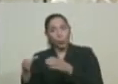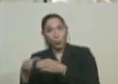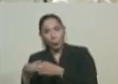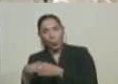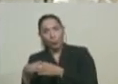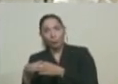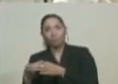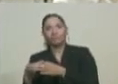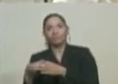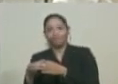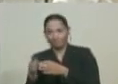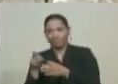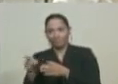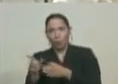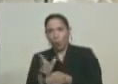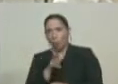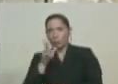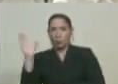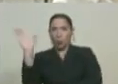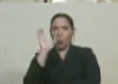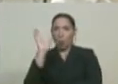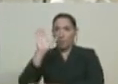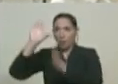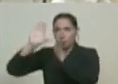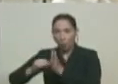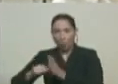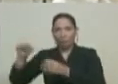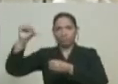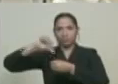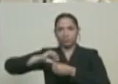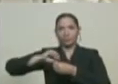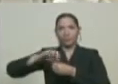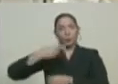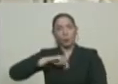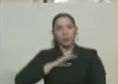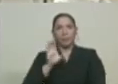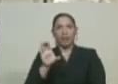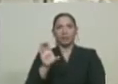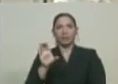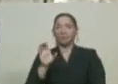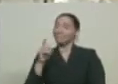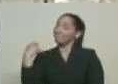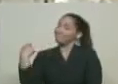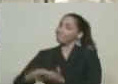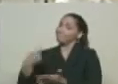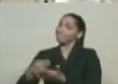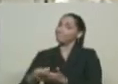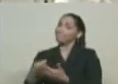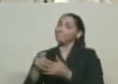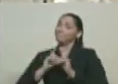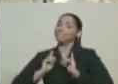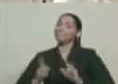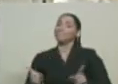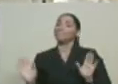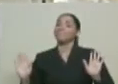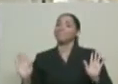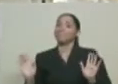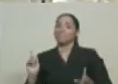economía mafiosa de Colombia que se roba el combustible de nuestra patria, bueno, tienen que pagar el precio que corresponde.